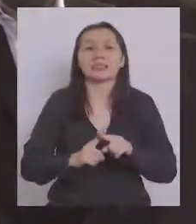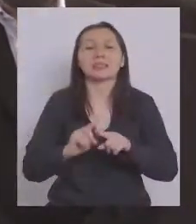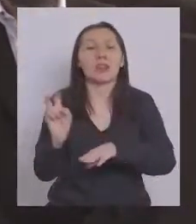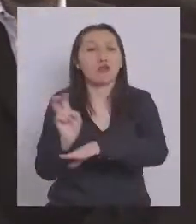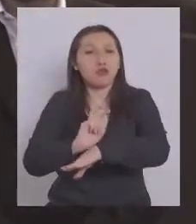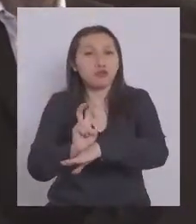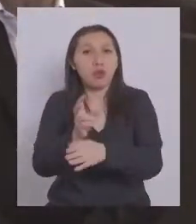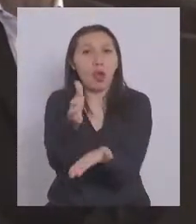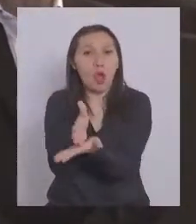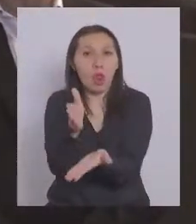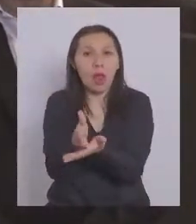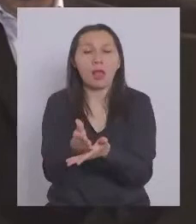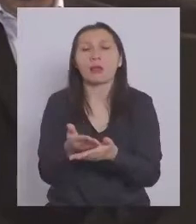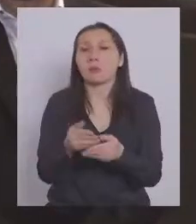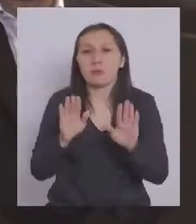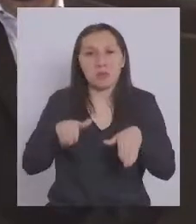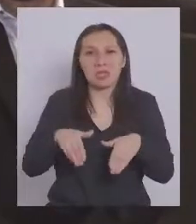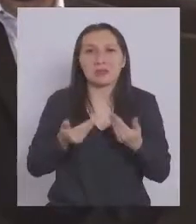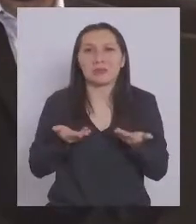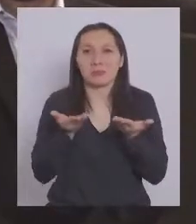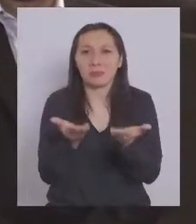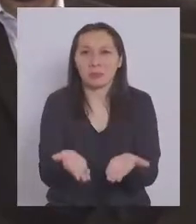escolar, igual que lo que se estaba entregando.